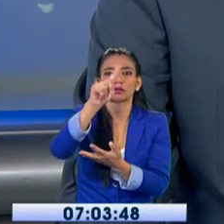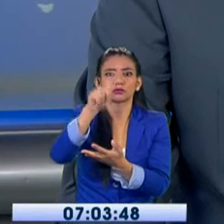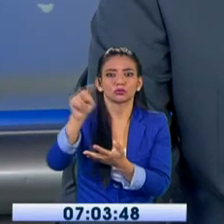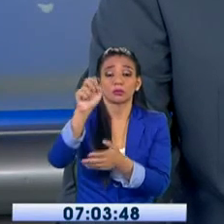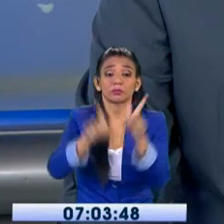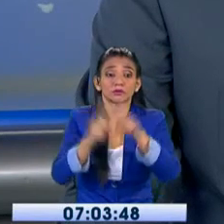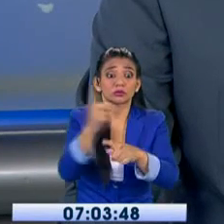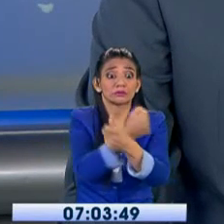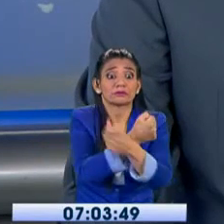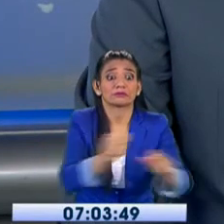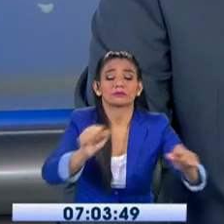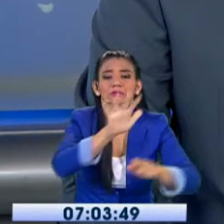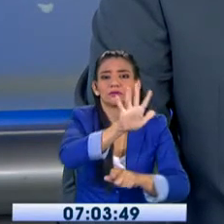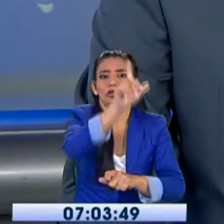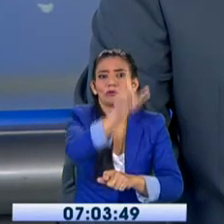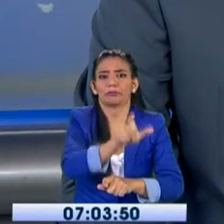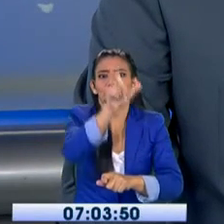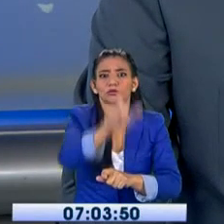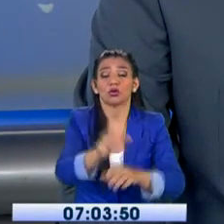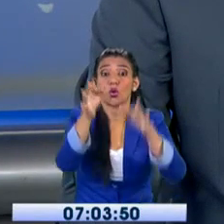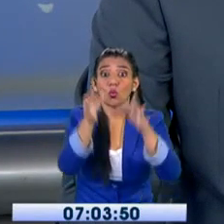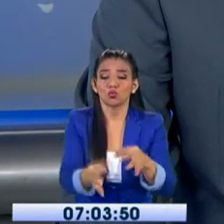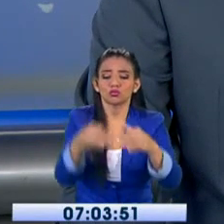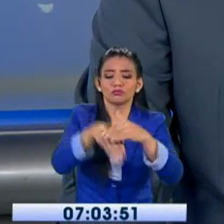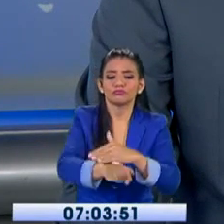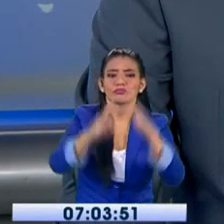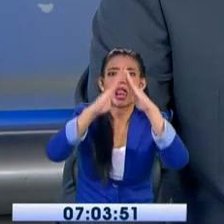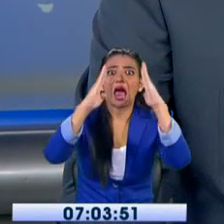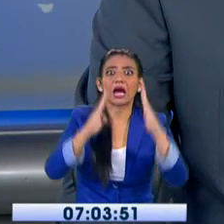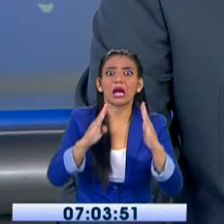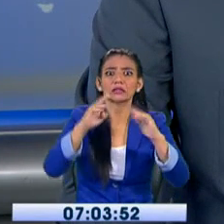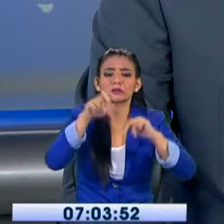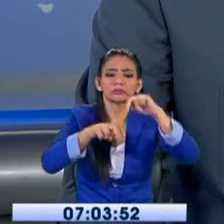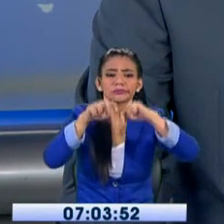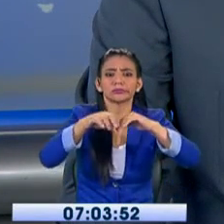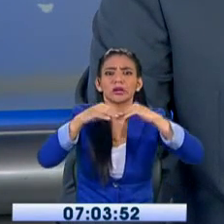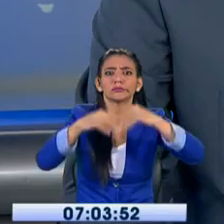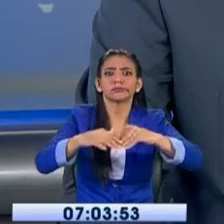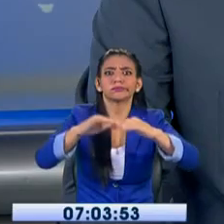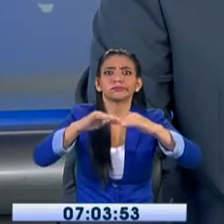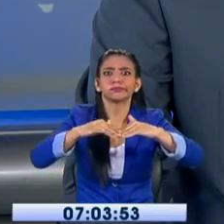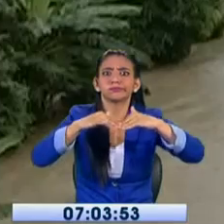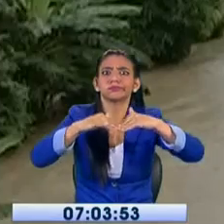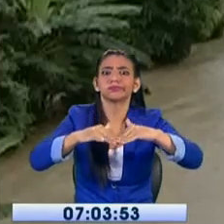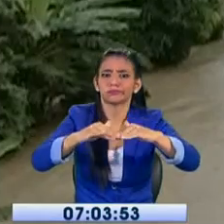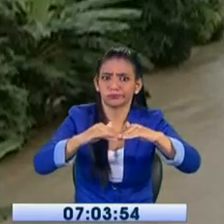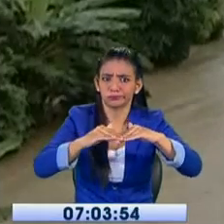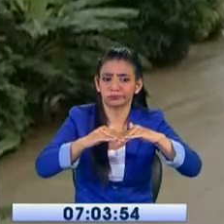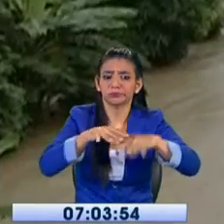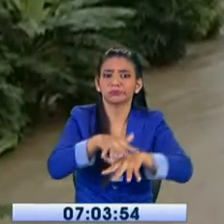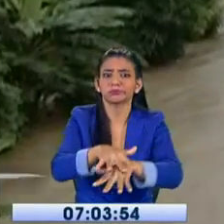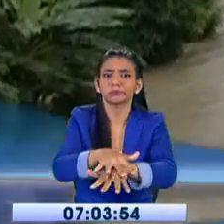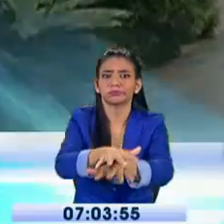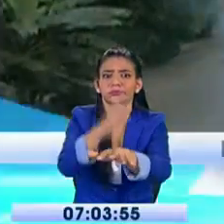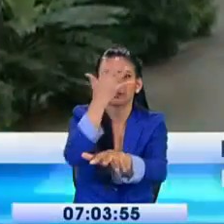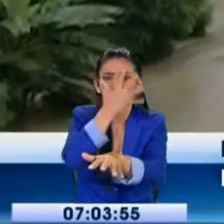salvar a 5 personas que venían en el interior de una casa que flotaba en el río Esmeraldas.